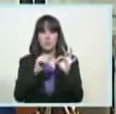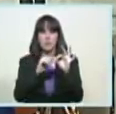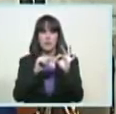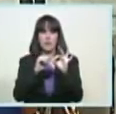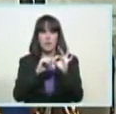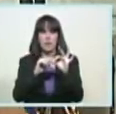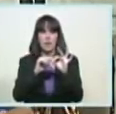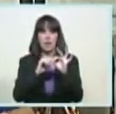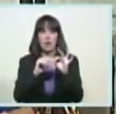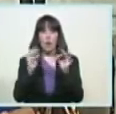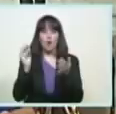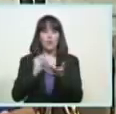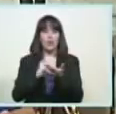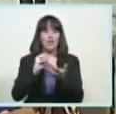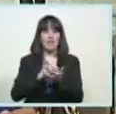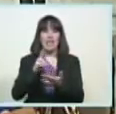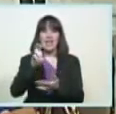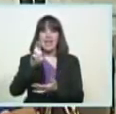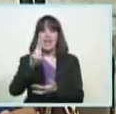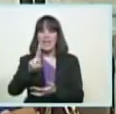vuelve el real